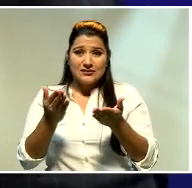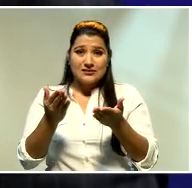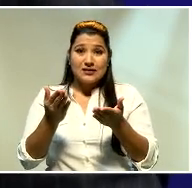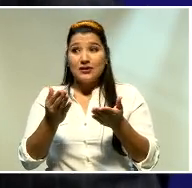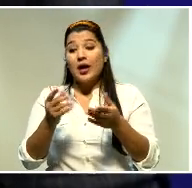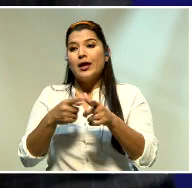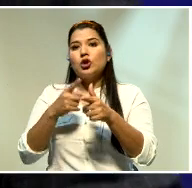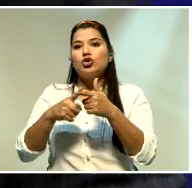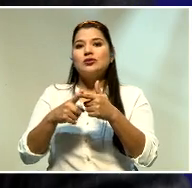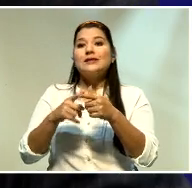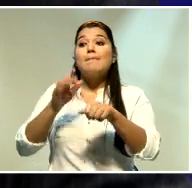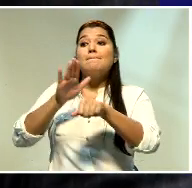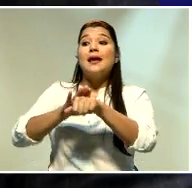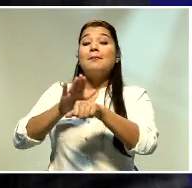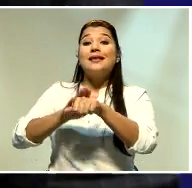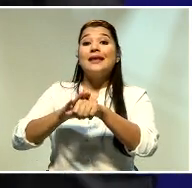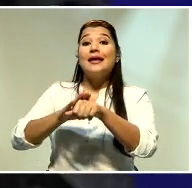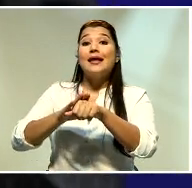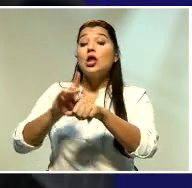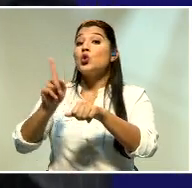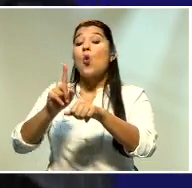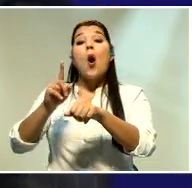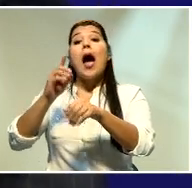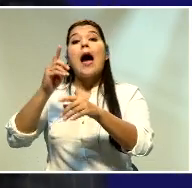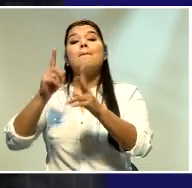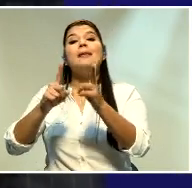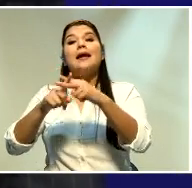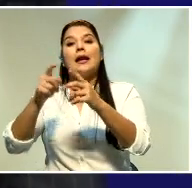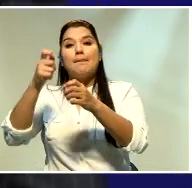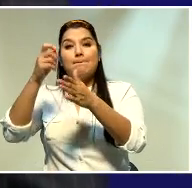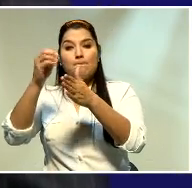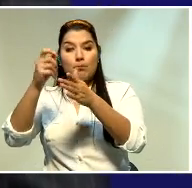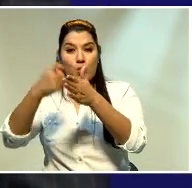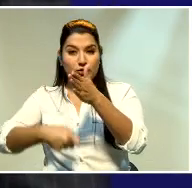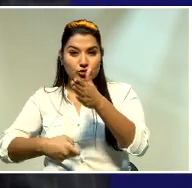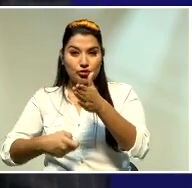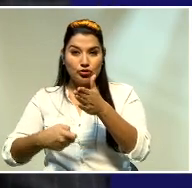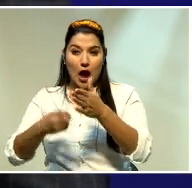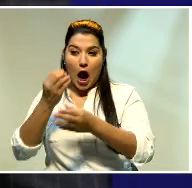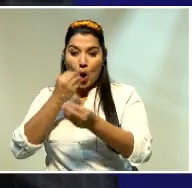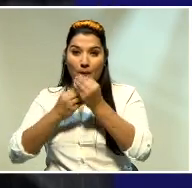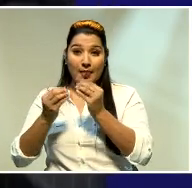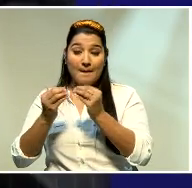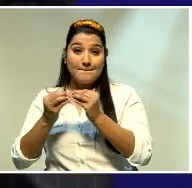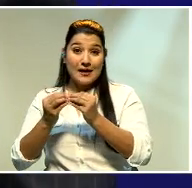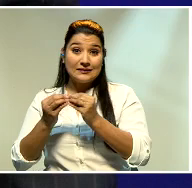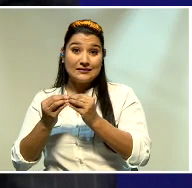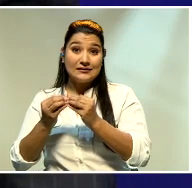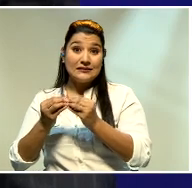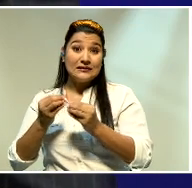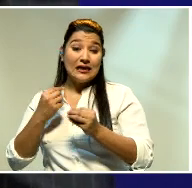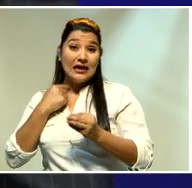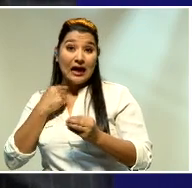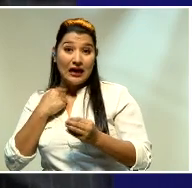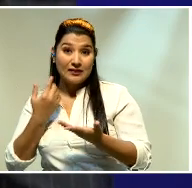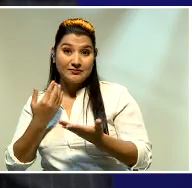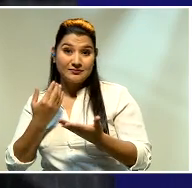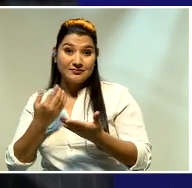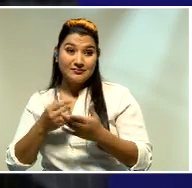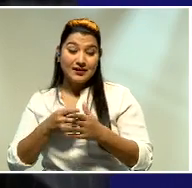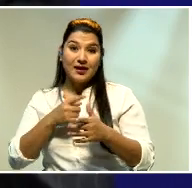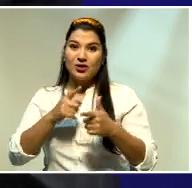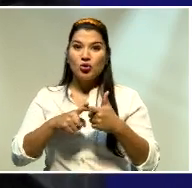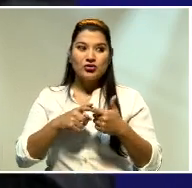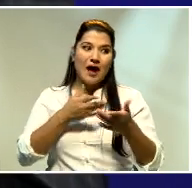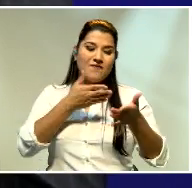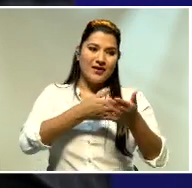tasando. Porque lo que consume, muchas veces no lo más nutritivo, pero por ejemplo, lo que tenía que ver con un típico hogar que consume, por ejemplo,